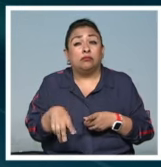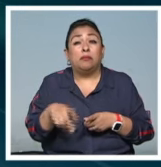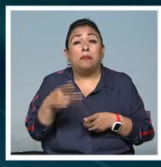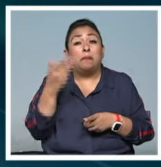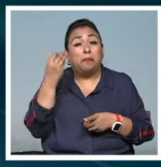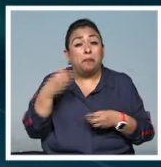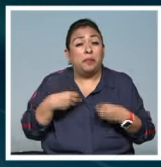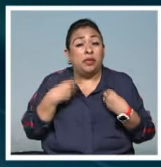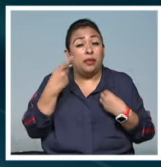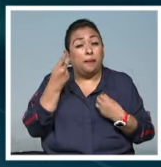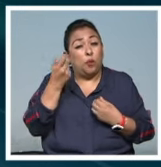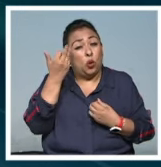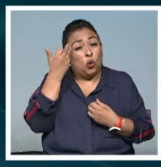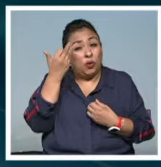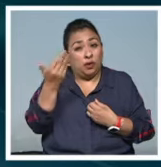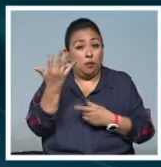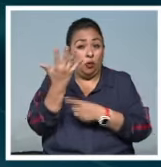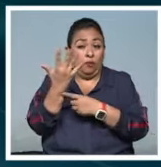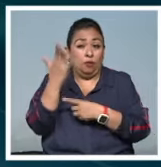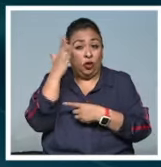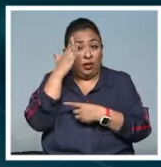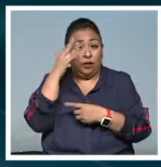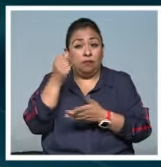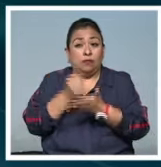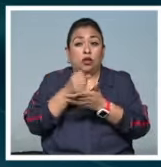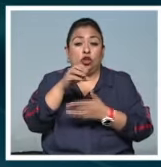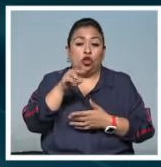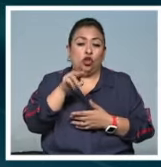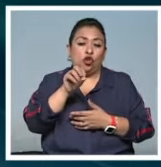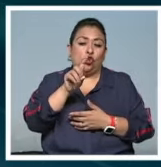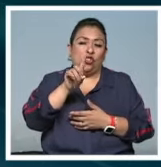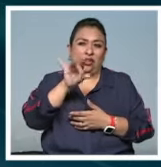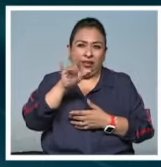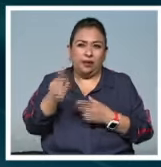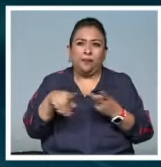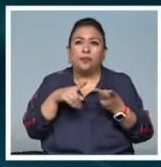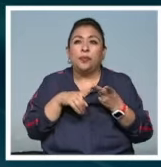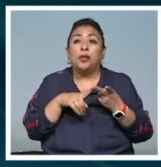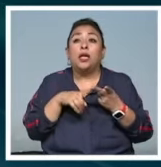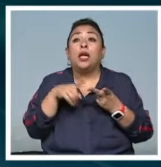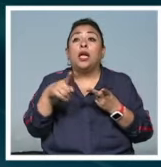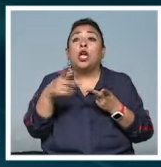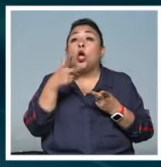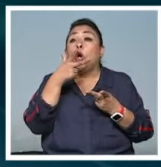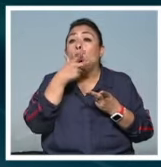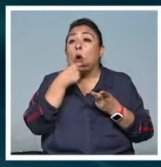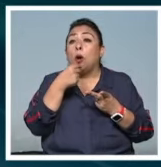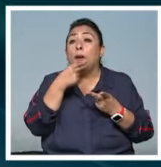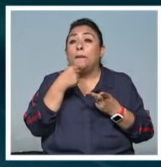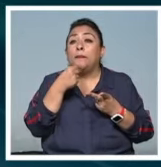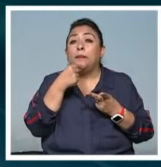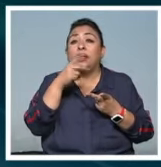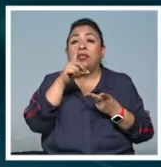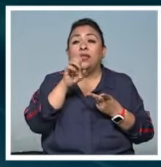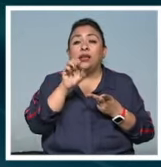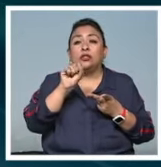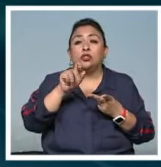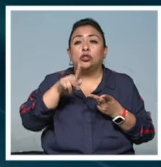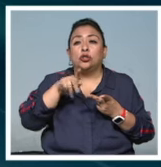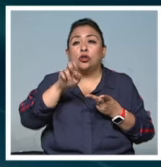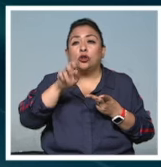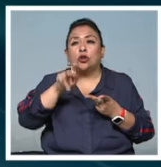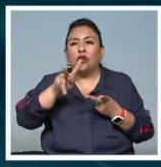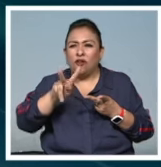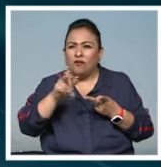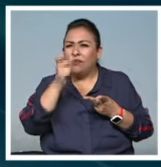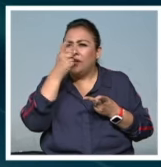la vida, dice la protagonista. Publica Nórdica. El hombre de Pskov, de Guido Krepax.